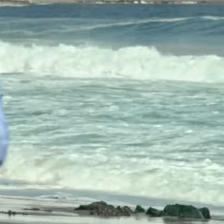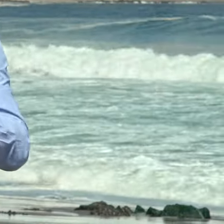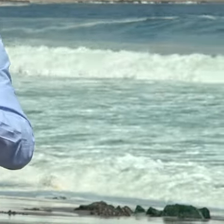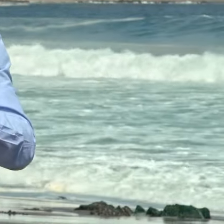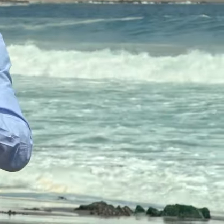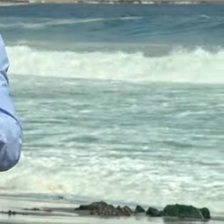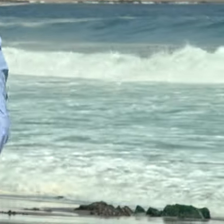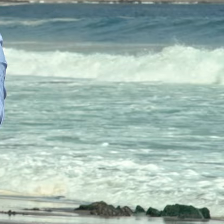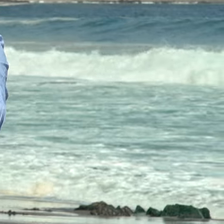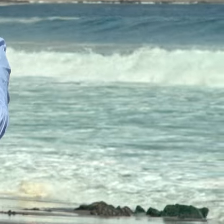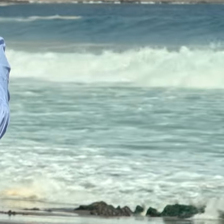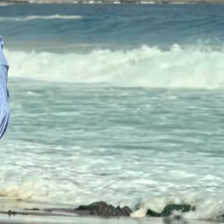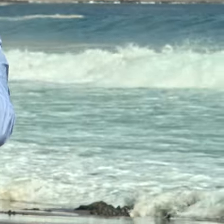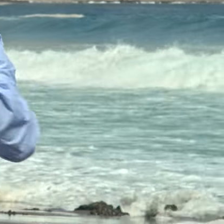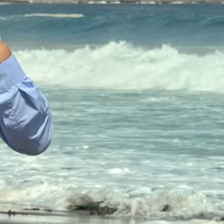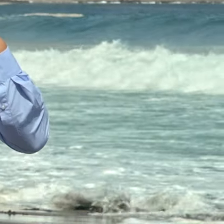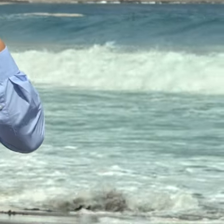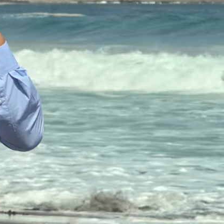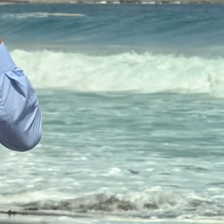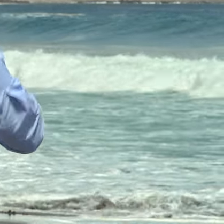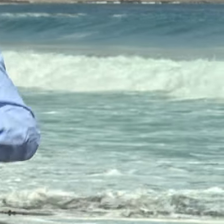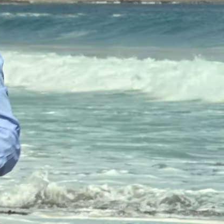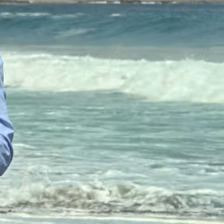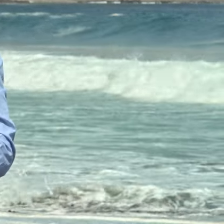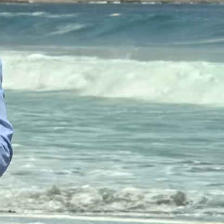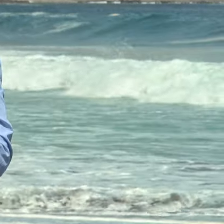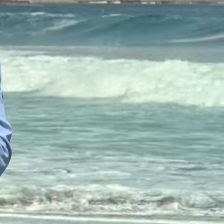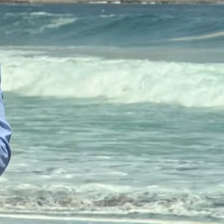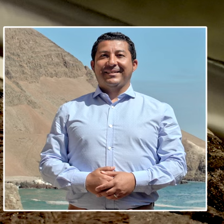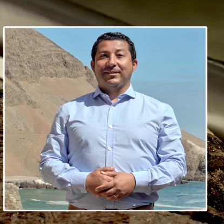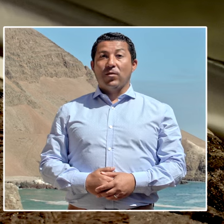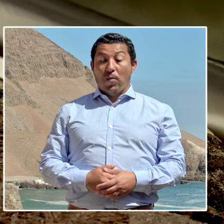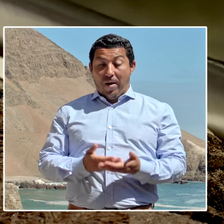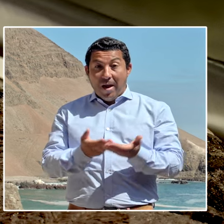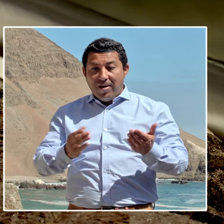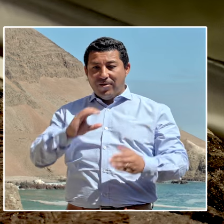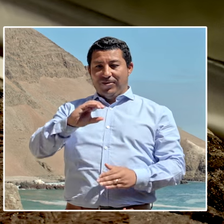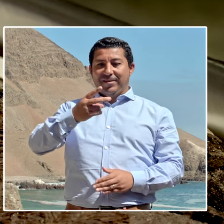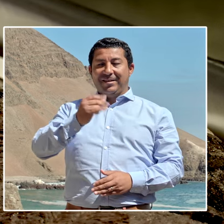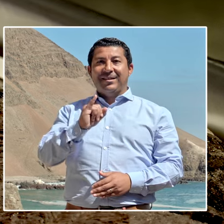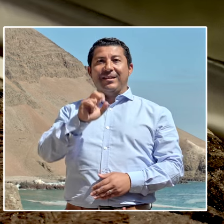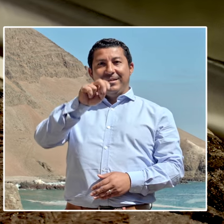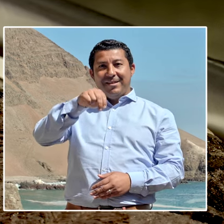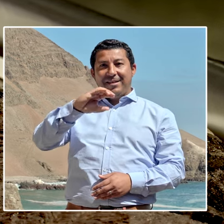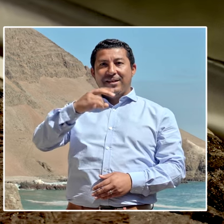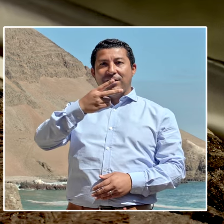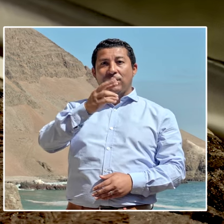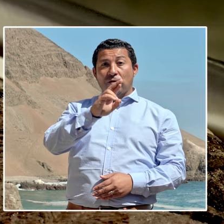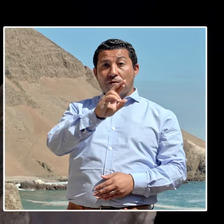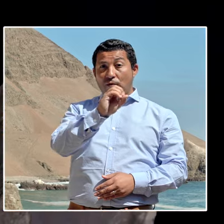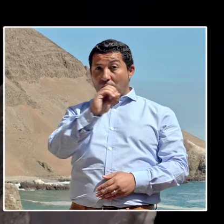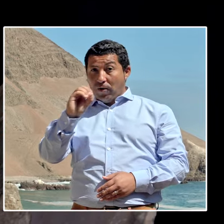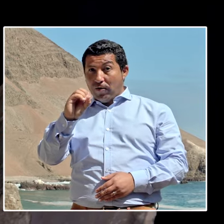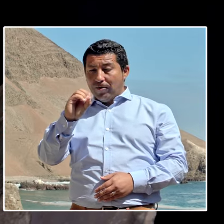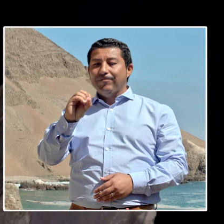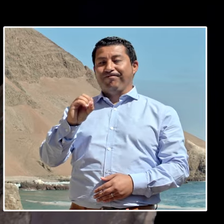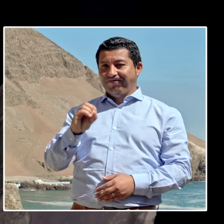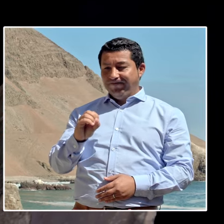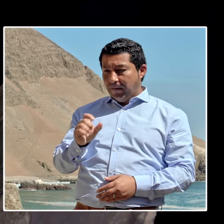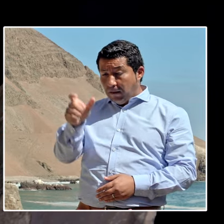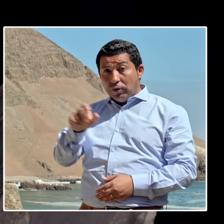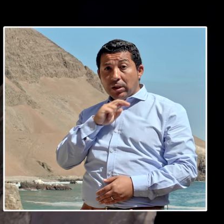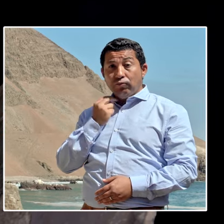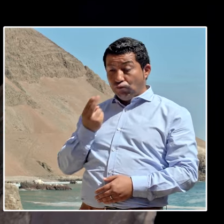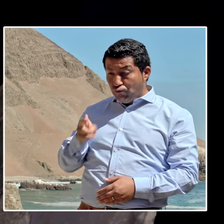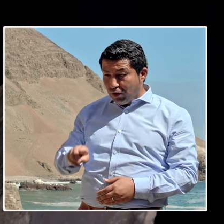para comer dormir y vestirse los chinchorros tenían una relación muy